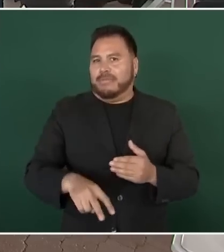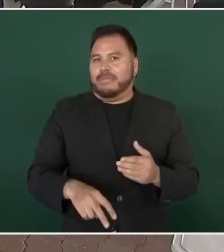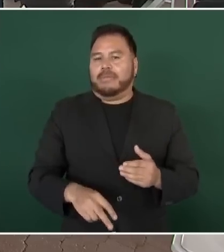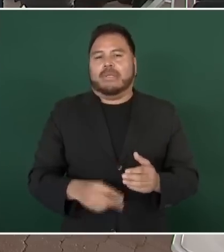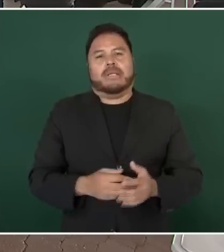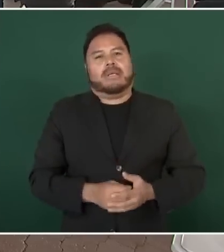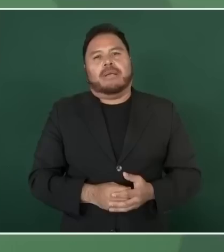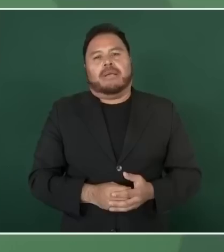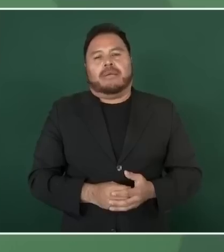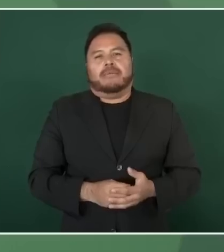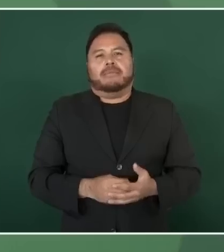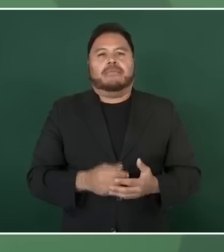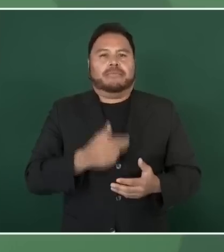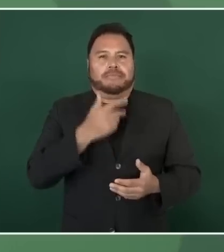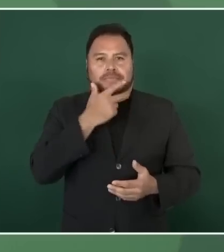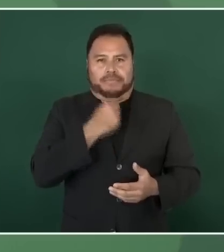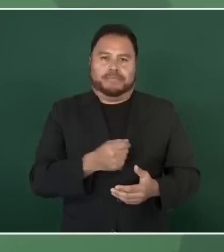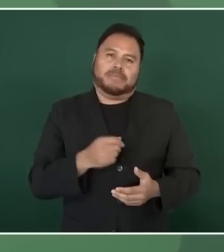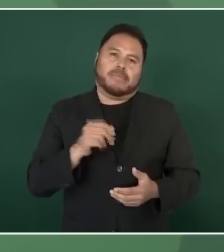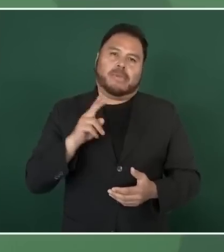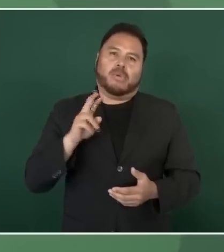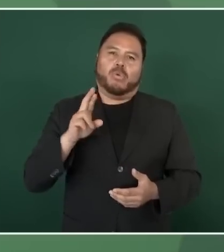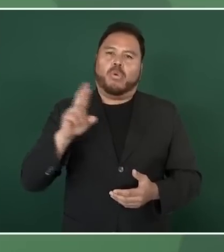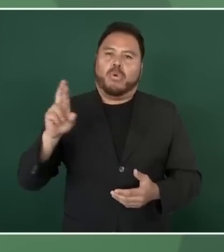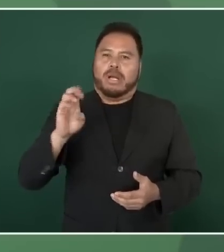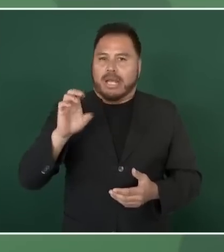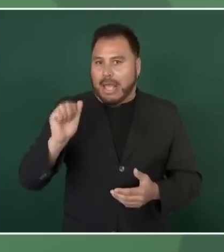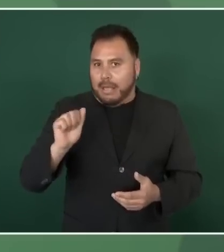Blasco Urrea,